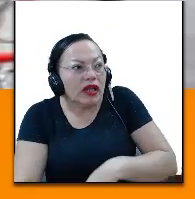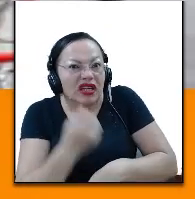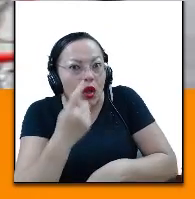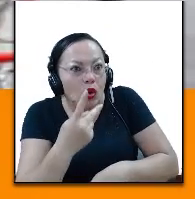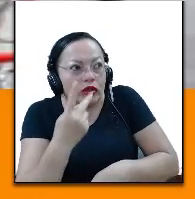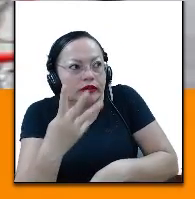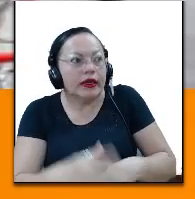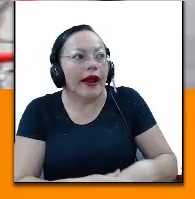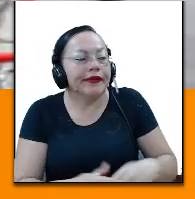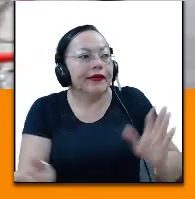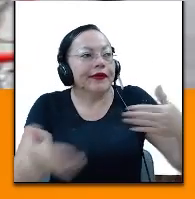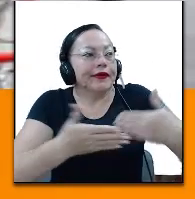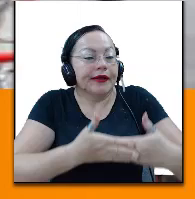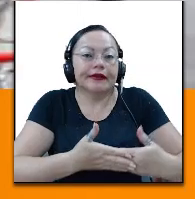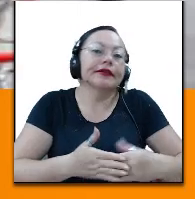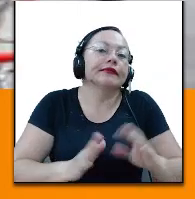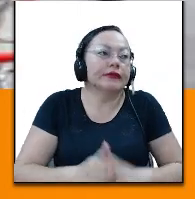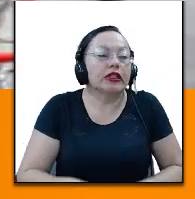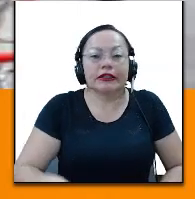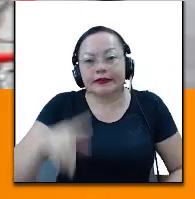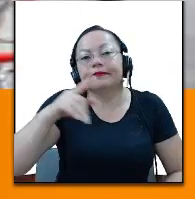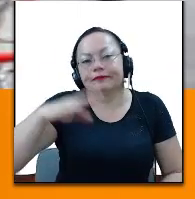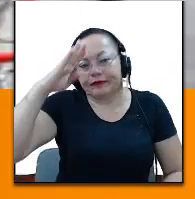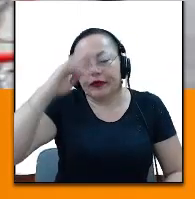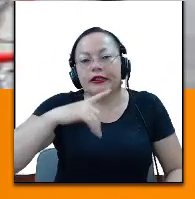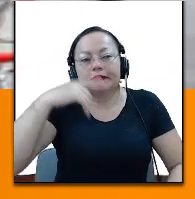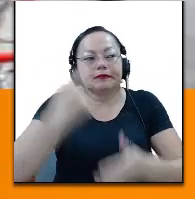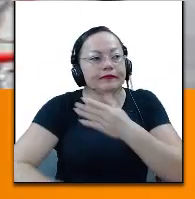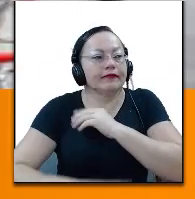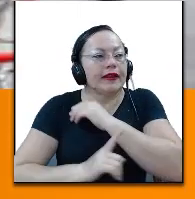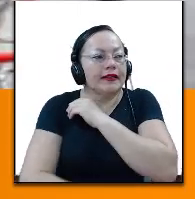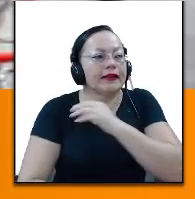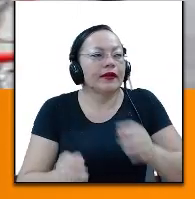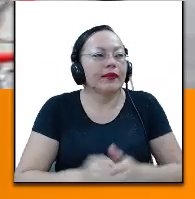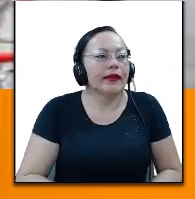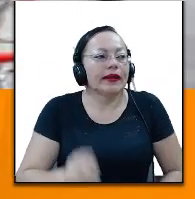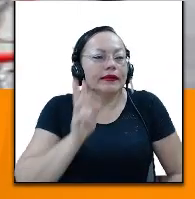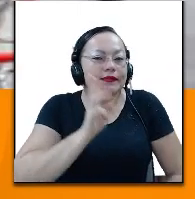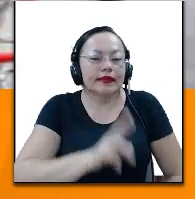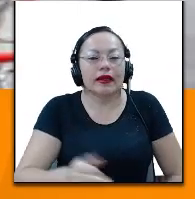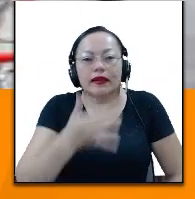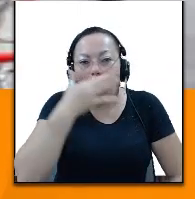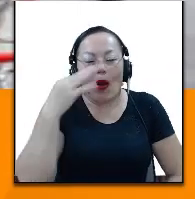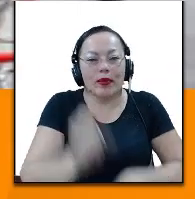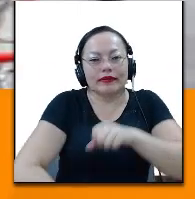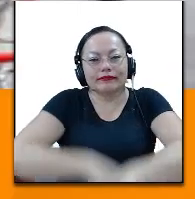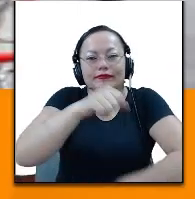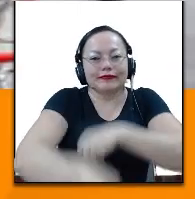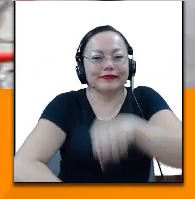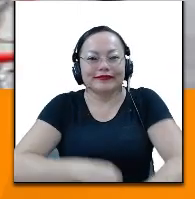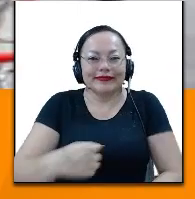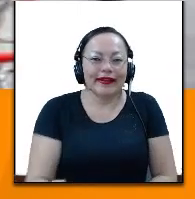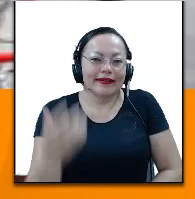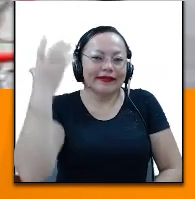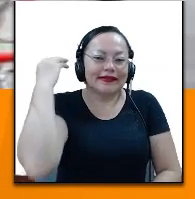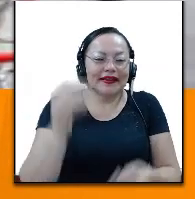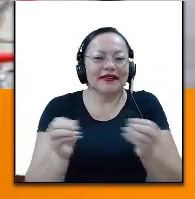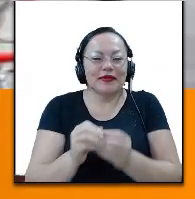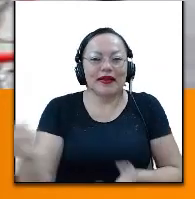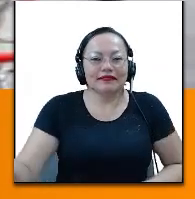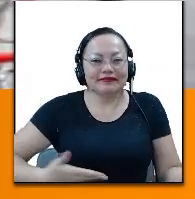preferible parar a que le sellen. También por domicilio, vea, ahí está el chino, los domicilios de Don Pedro, vea, está. La tienda de Don Pedro está buena, ¿sí